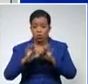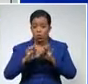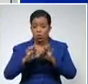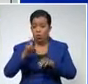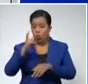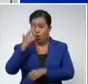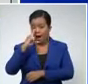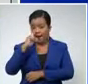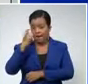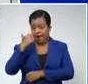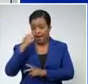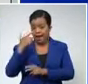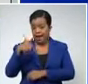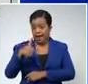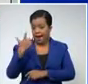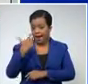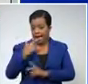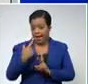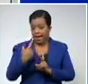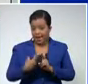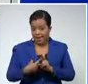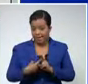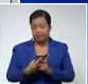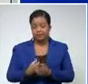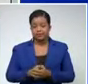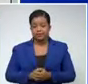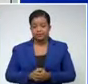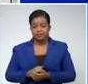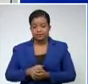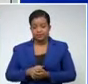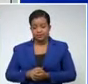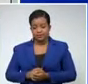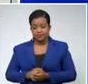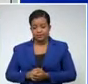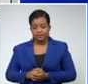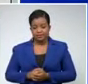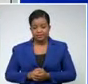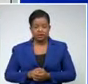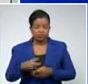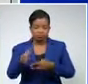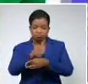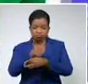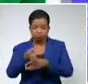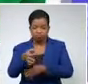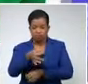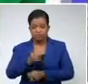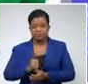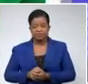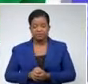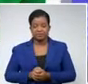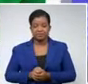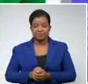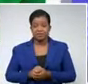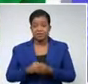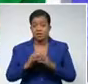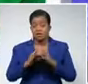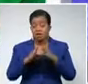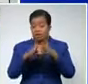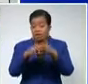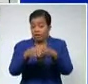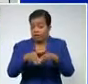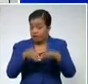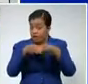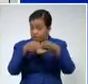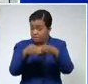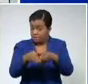Cristóbal, Artemisa, Bauta y Bahía Honda. Y Granma, la provincia que siempre